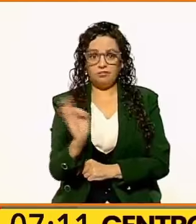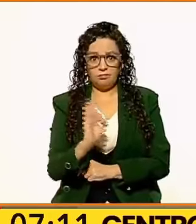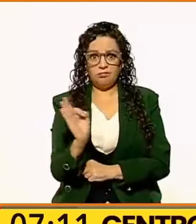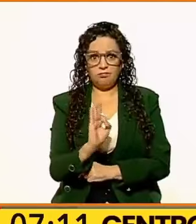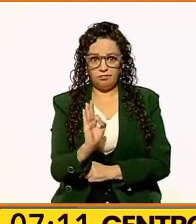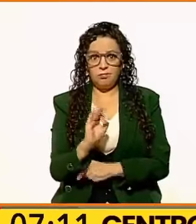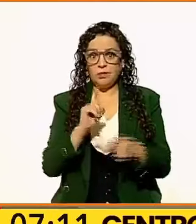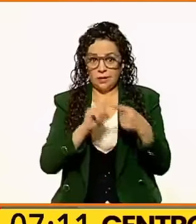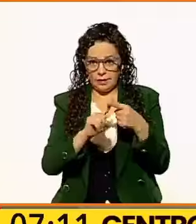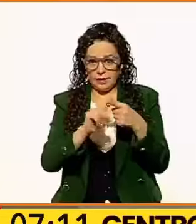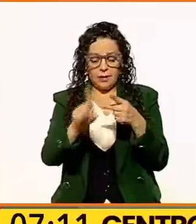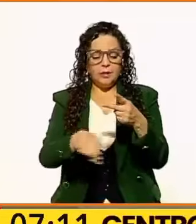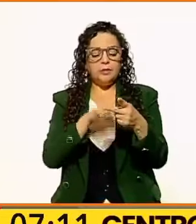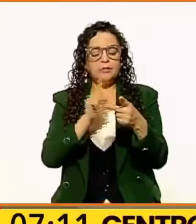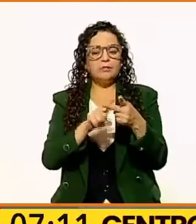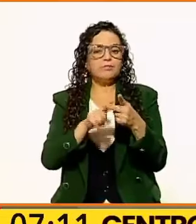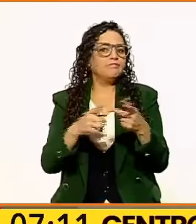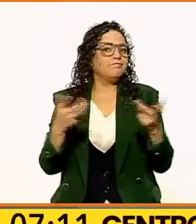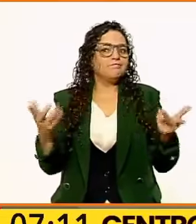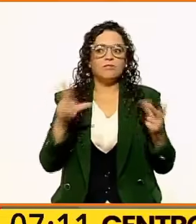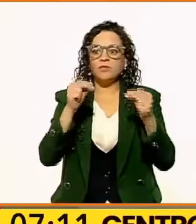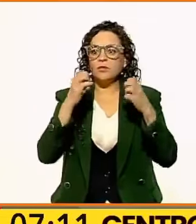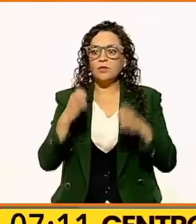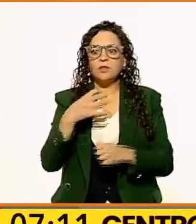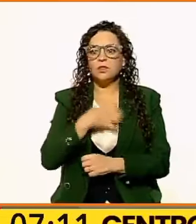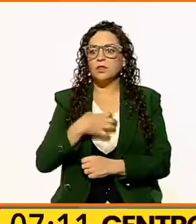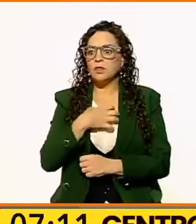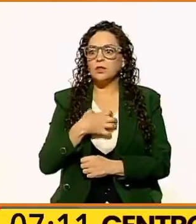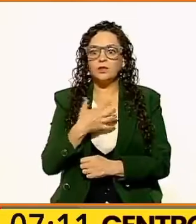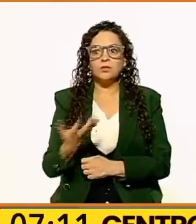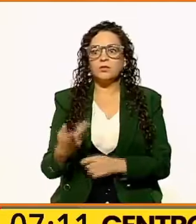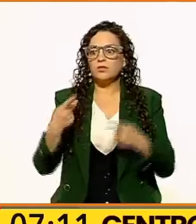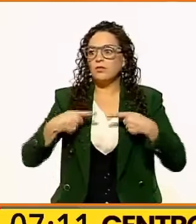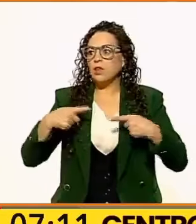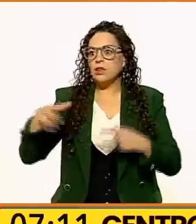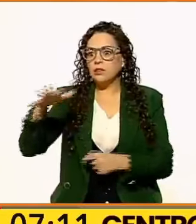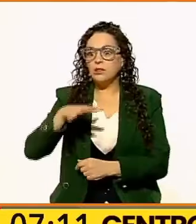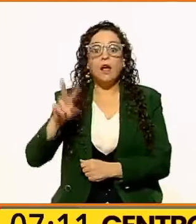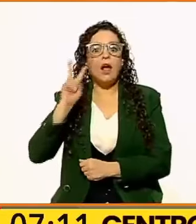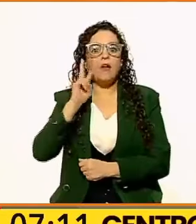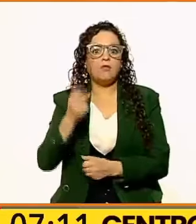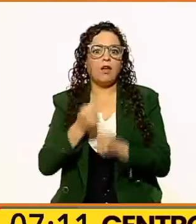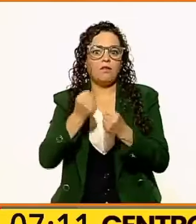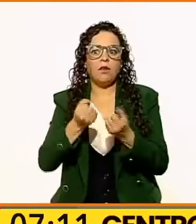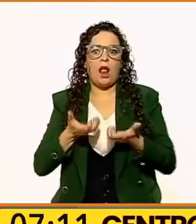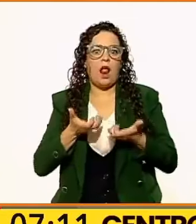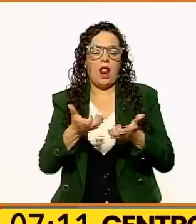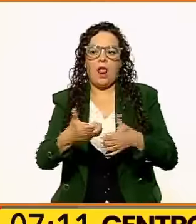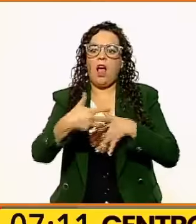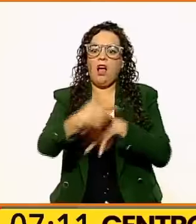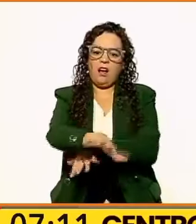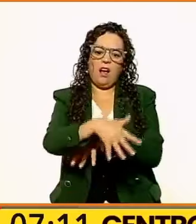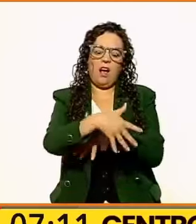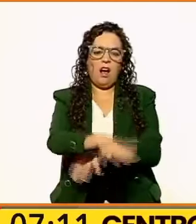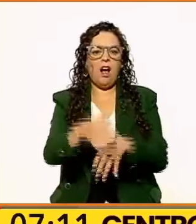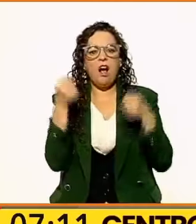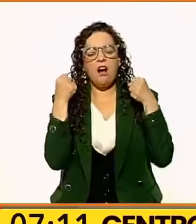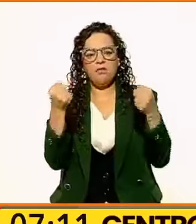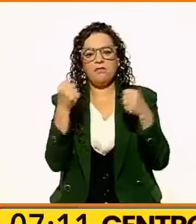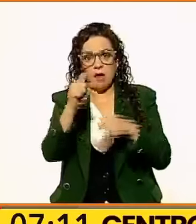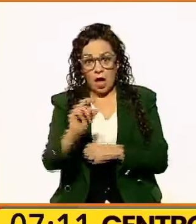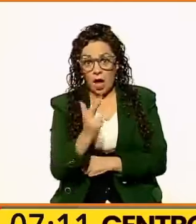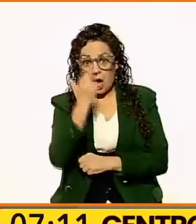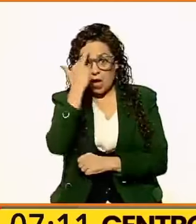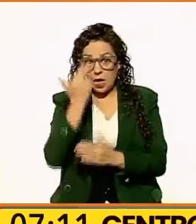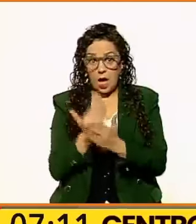otro lado, pues este descontento se manifiesta en las calles y podría manifestarse pues a nivel político. Recordemos lo que